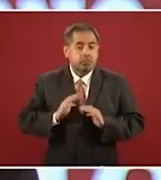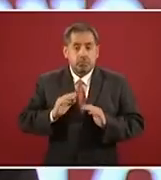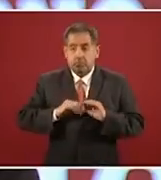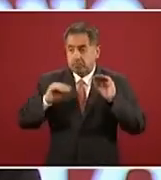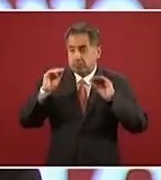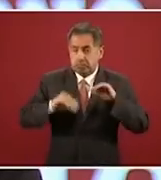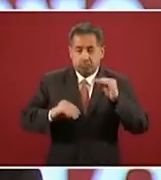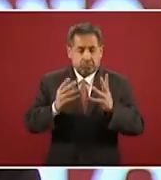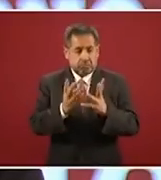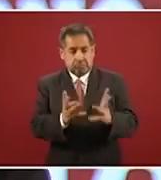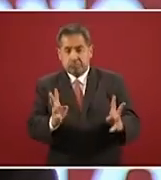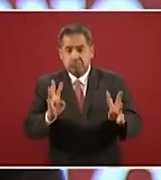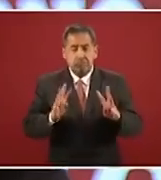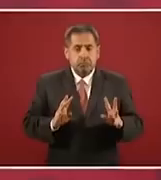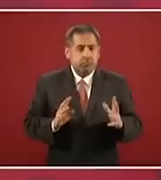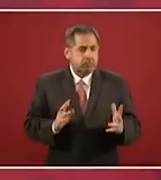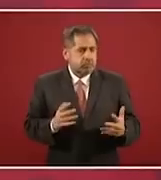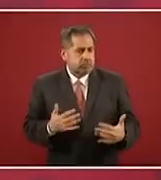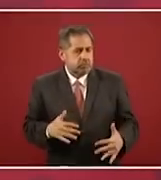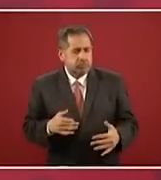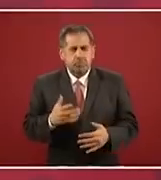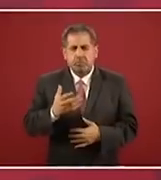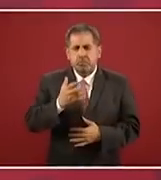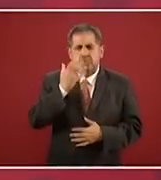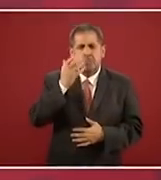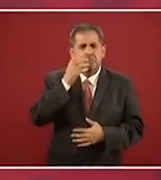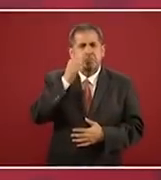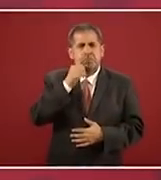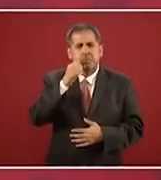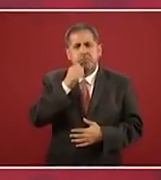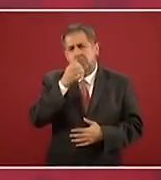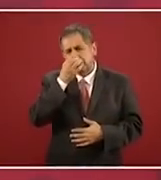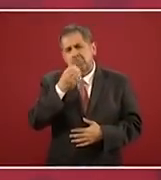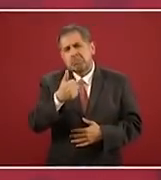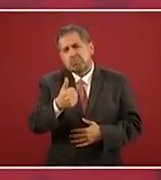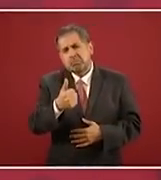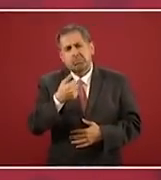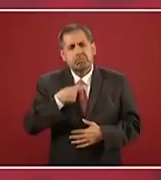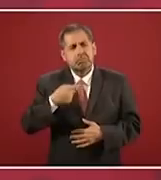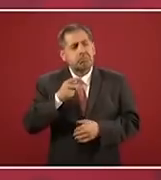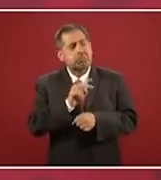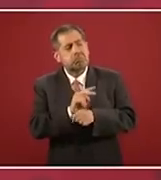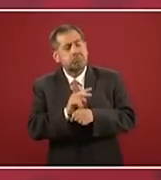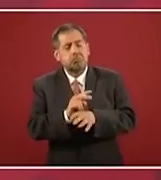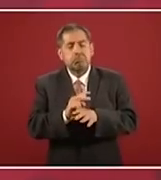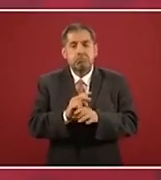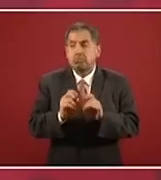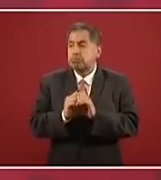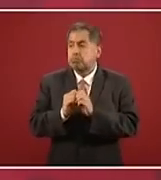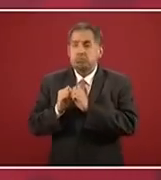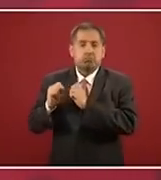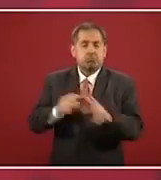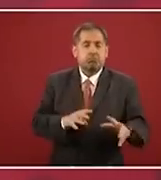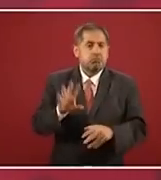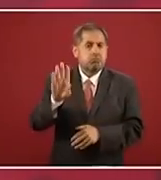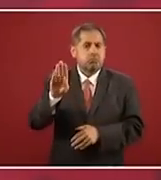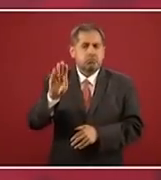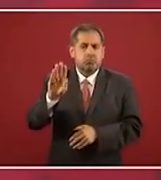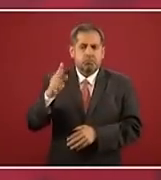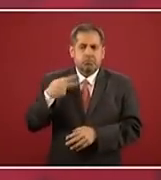para que usted se dé una idea el número habitual no rebasan los 6 de pronto aparecieron 90